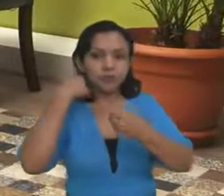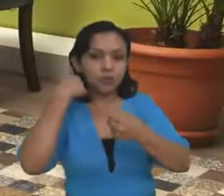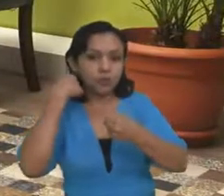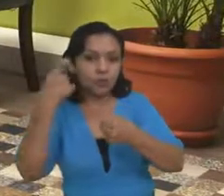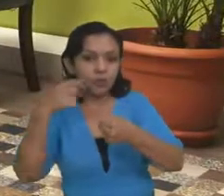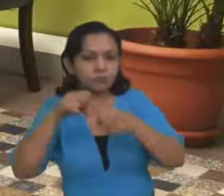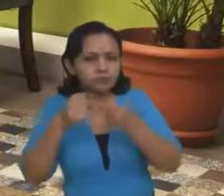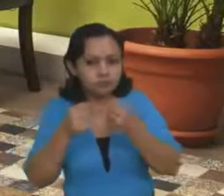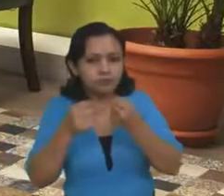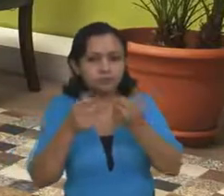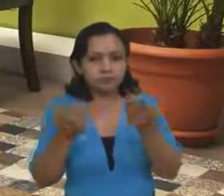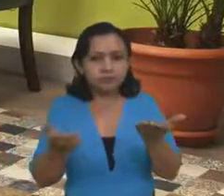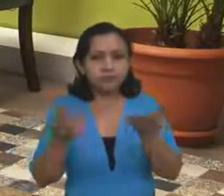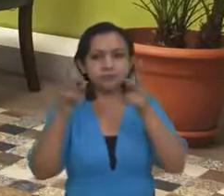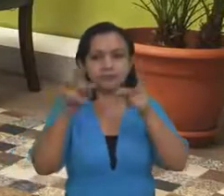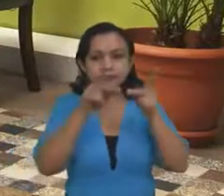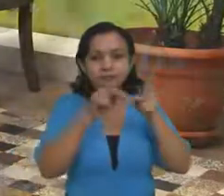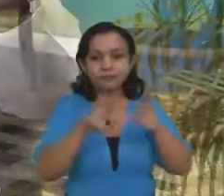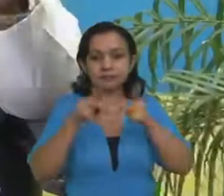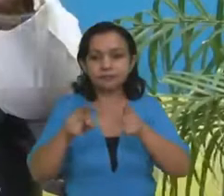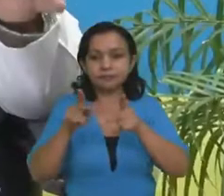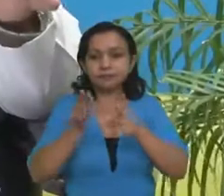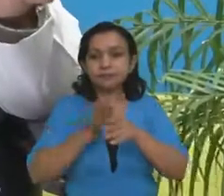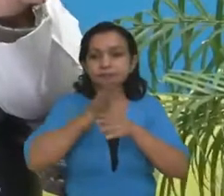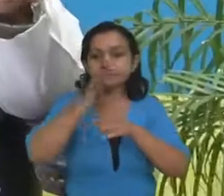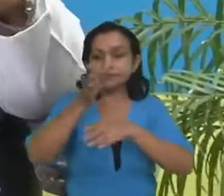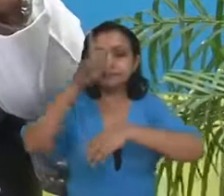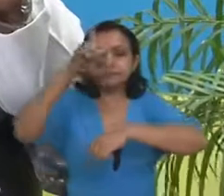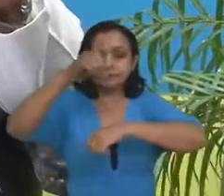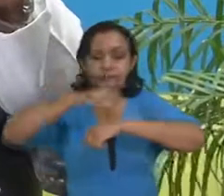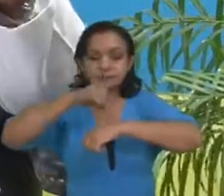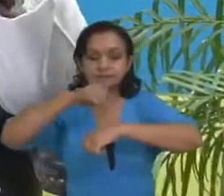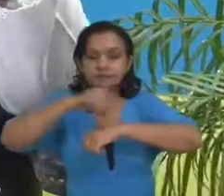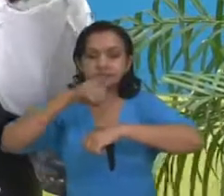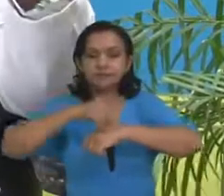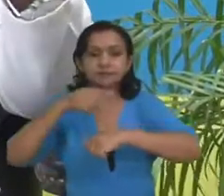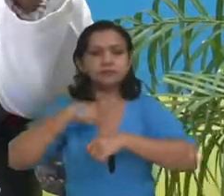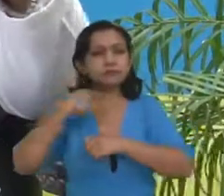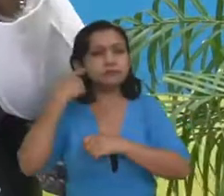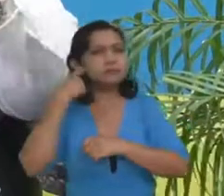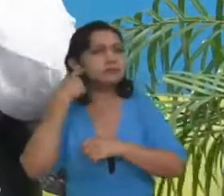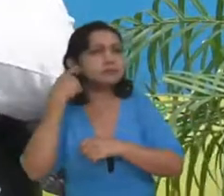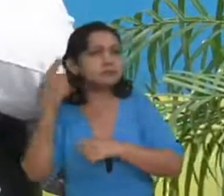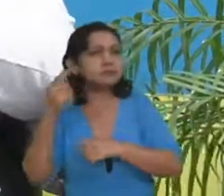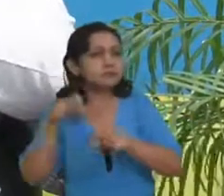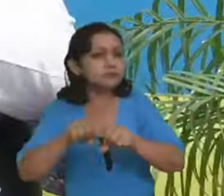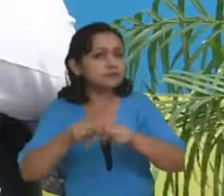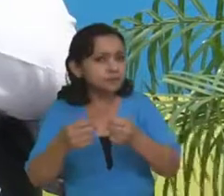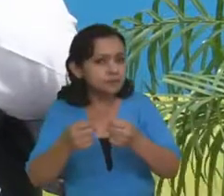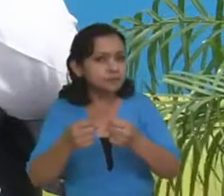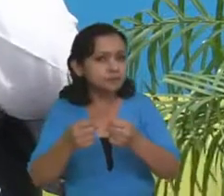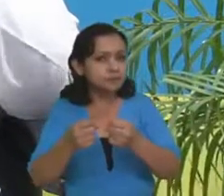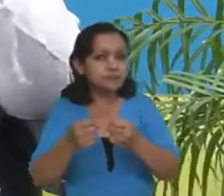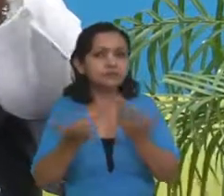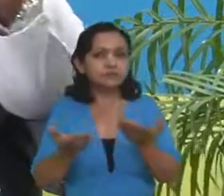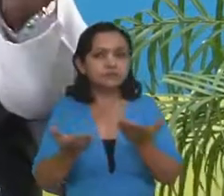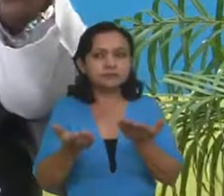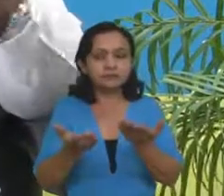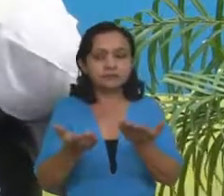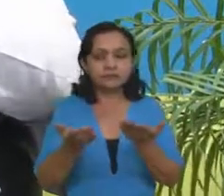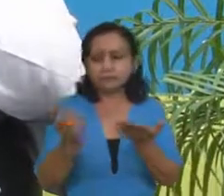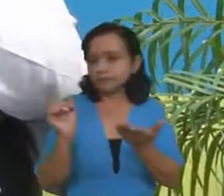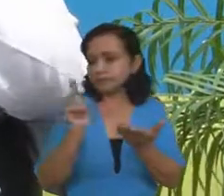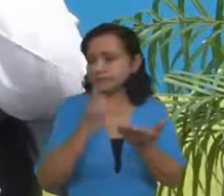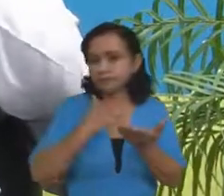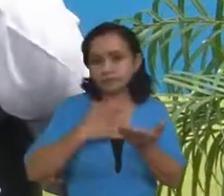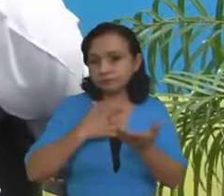Exacto. De hecho, cuando la persona llega a la consulta, él dice, escuché que algo tronó, ¿de acuerdo? Uh-huh. No